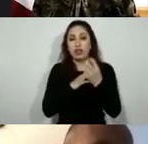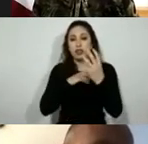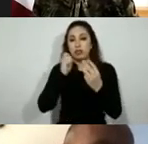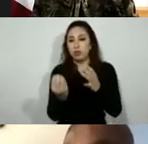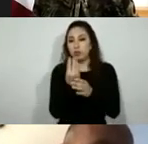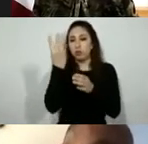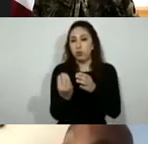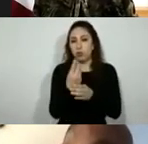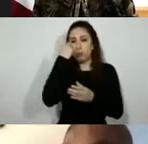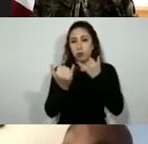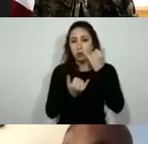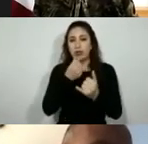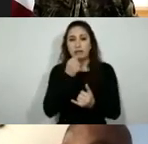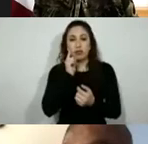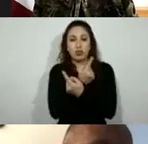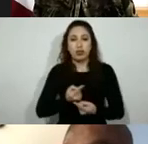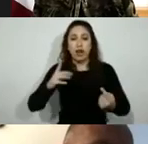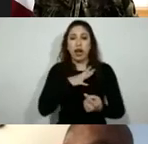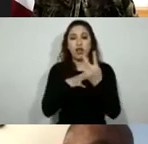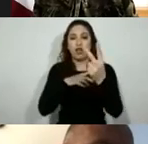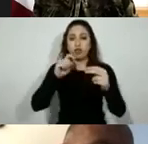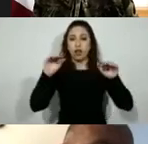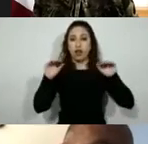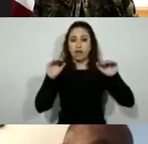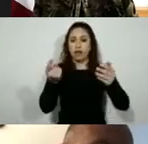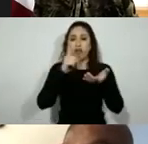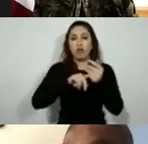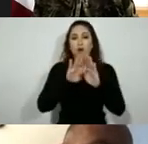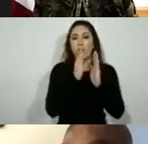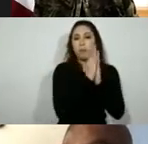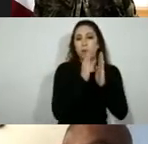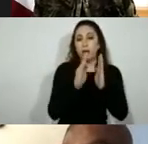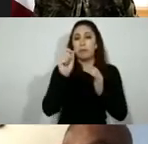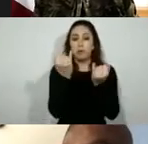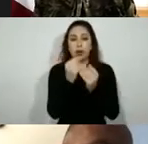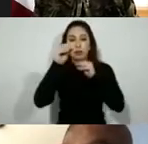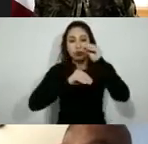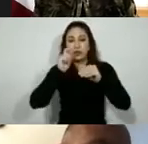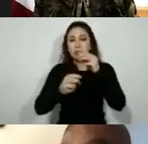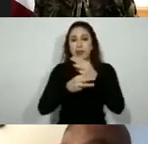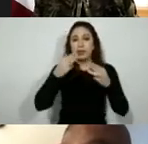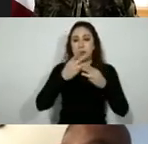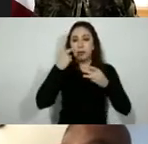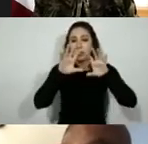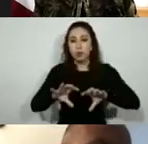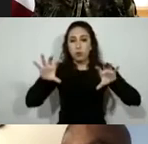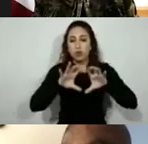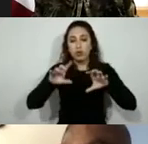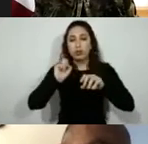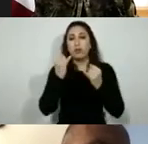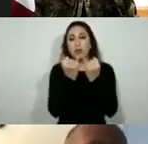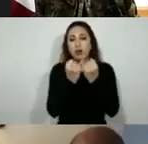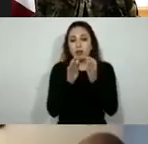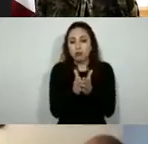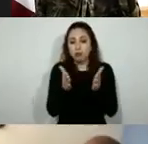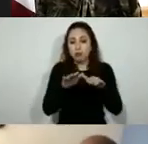2 grandes aviones bibliotecas con computadoras modernas para todas las edades, una gran pista de hielo profesional,